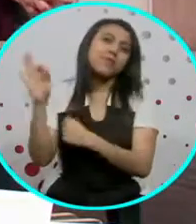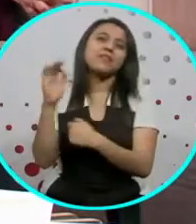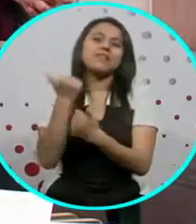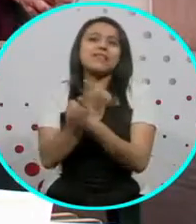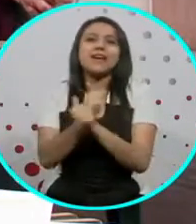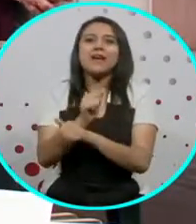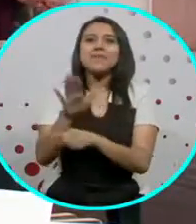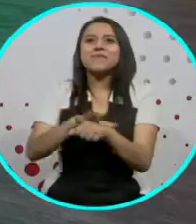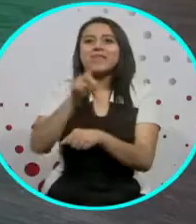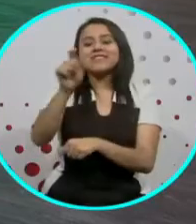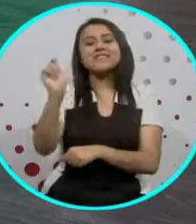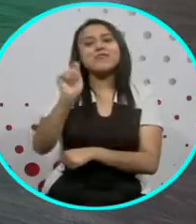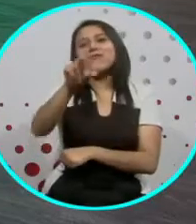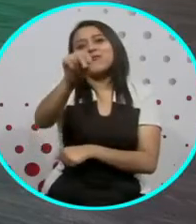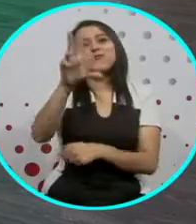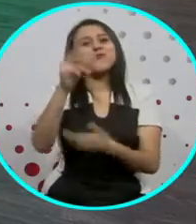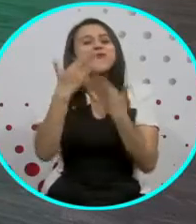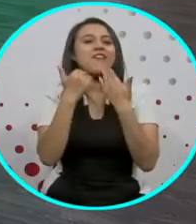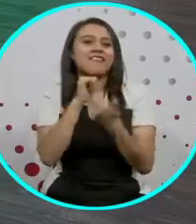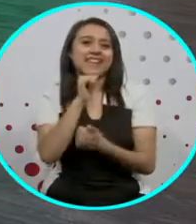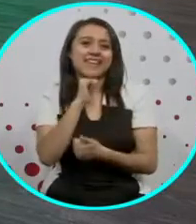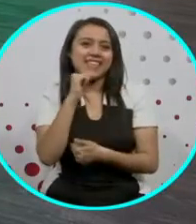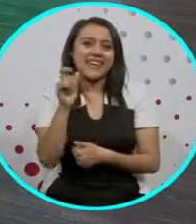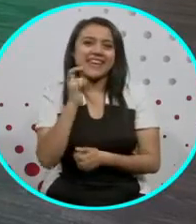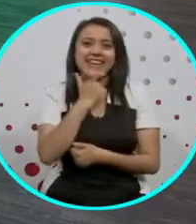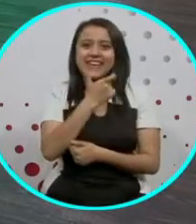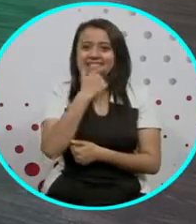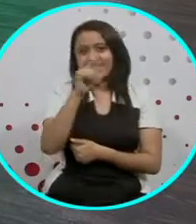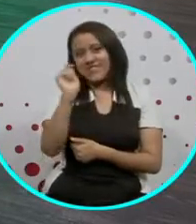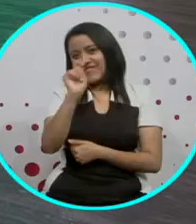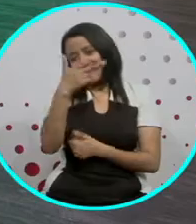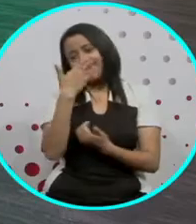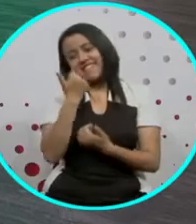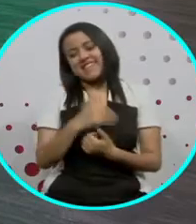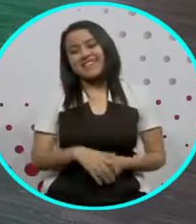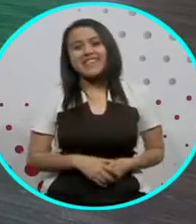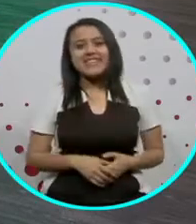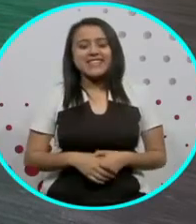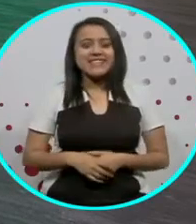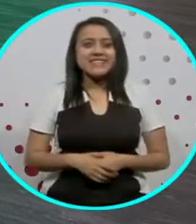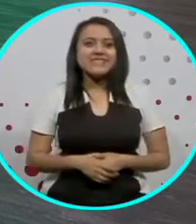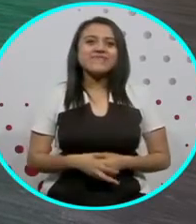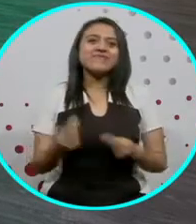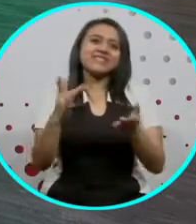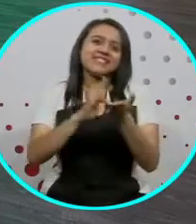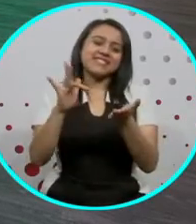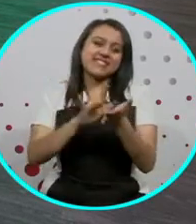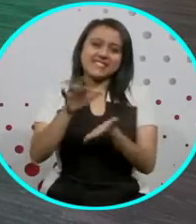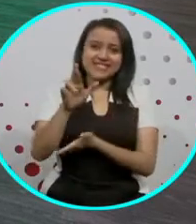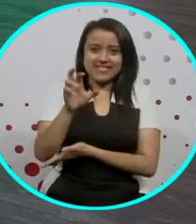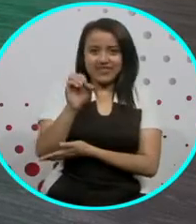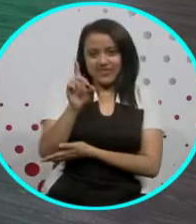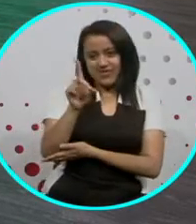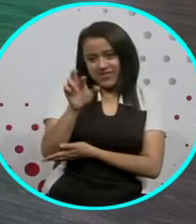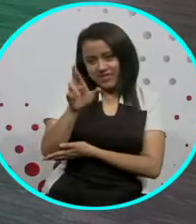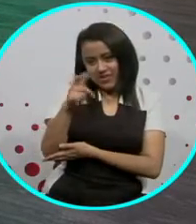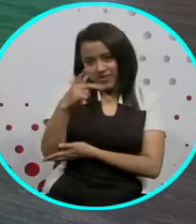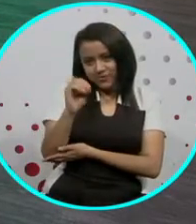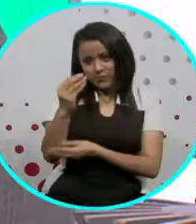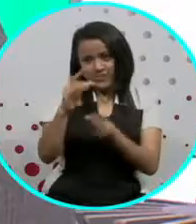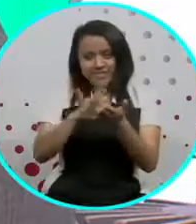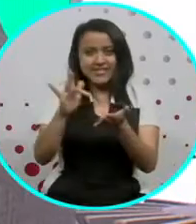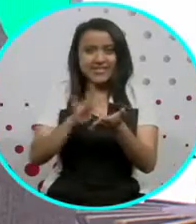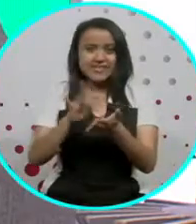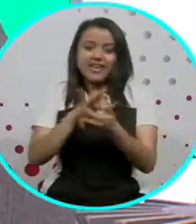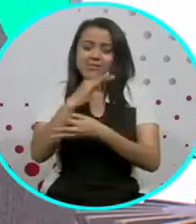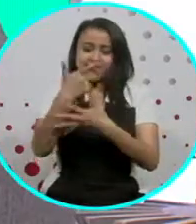razón no tienes novio, Mariana. ¿Será? Híjole, bueno, pues, Muchísimas gracias, Rodrigo, por estar aquí con nosotros, por